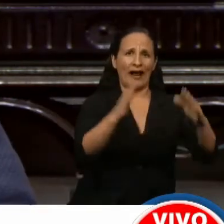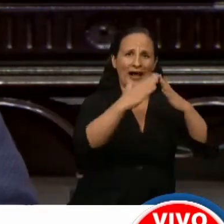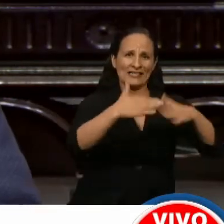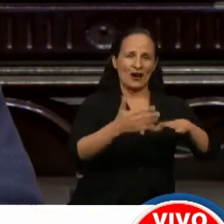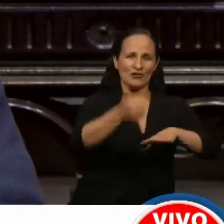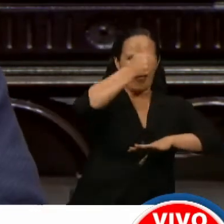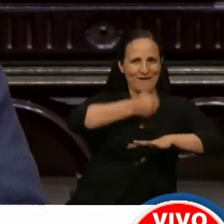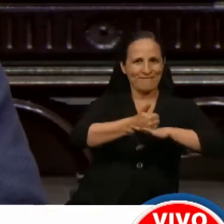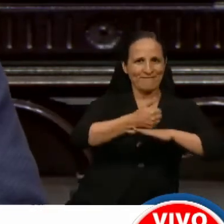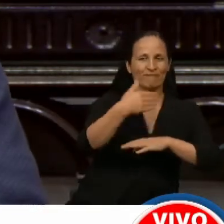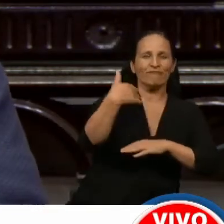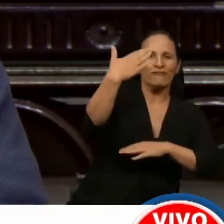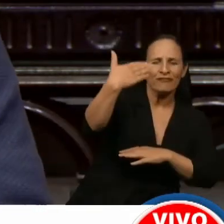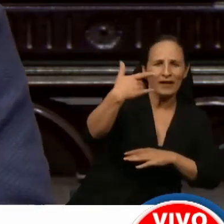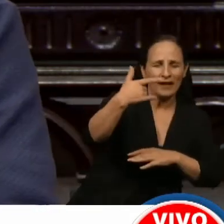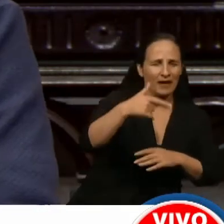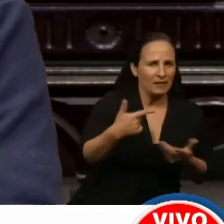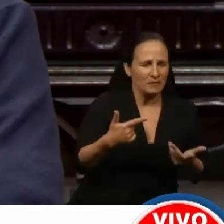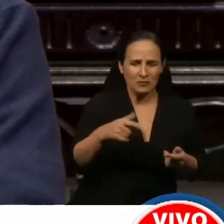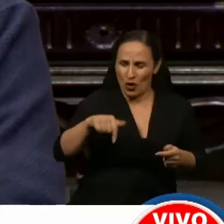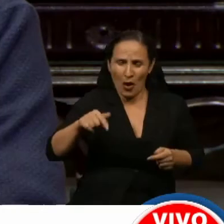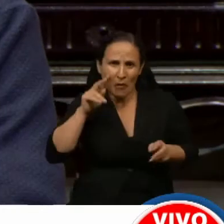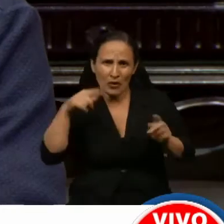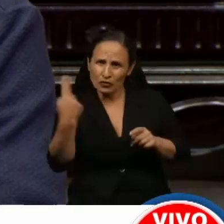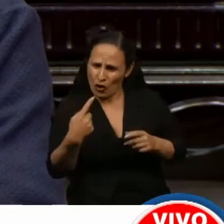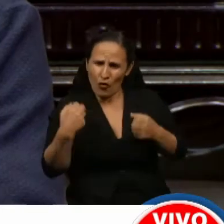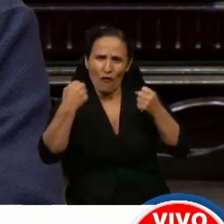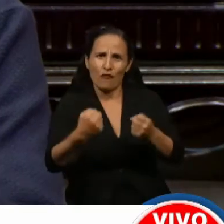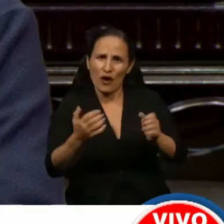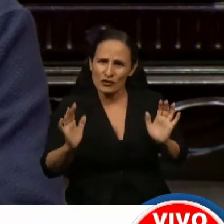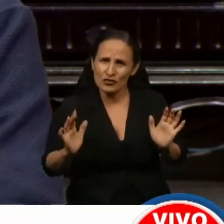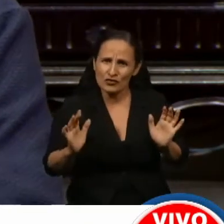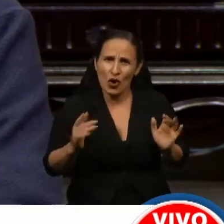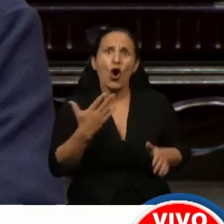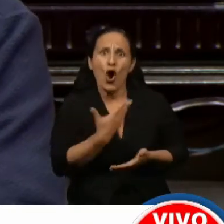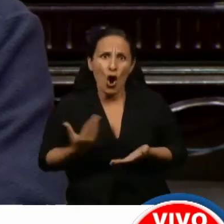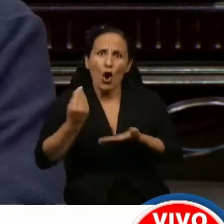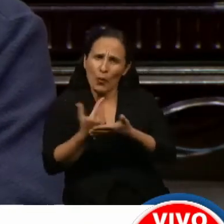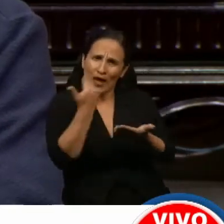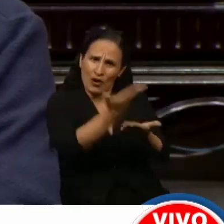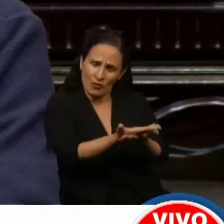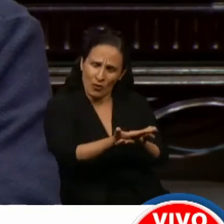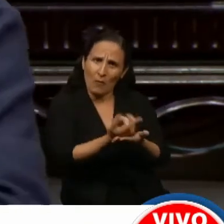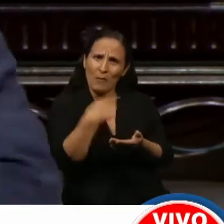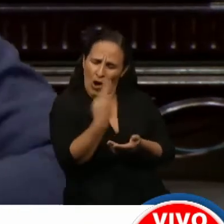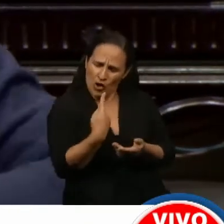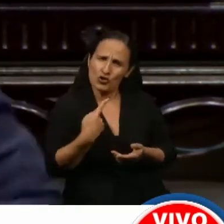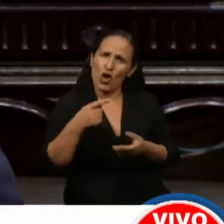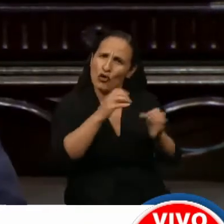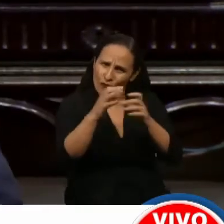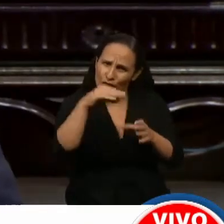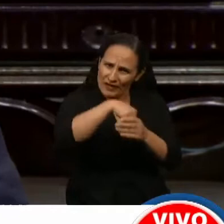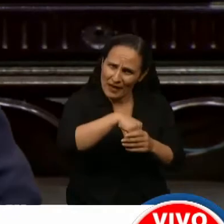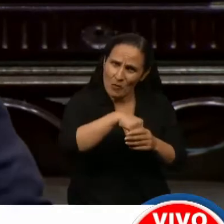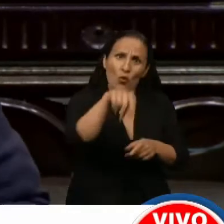Rosada, y yo creo que todo es un esfuerzo que hacemos entre todos, que el gobierno es verdad toma la iniciativa, pero lo hacemos todos, también lo hacen ustedes. Porque saben